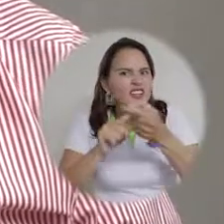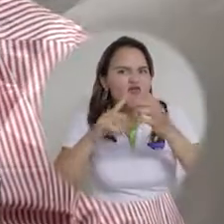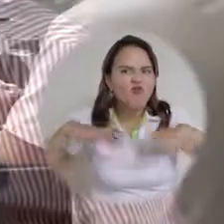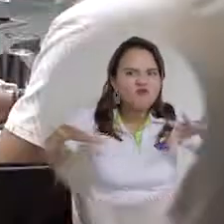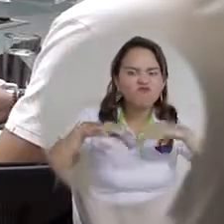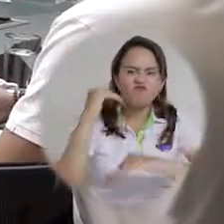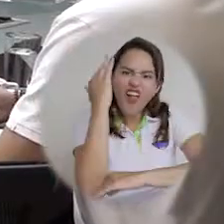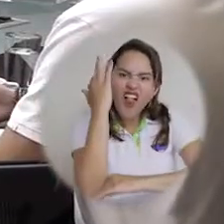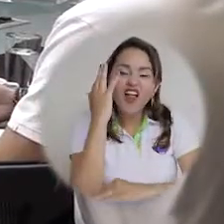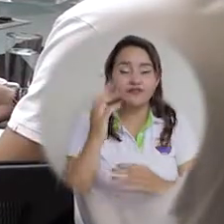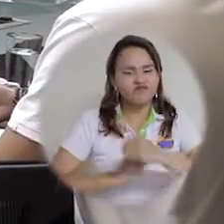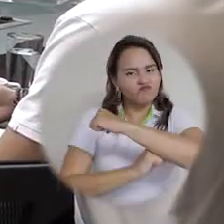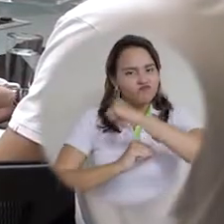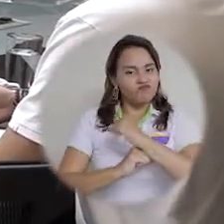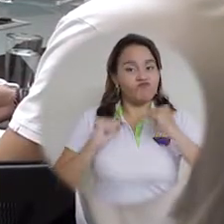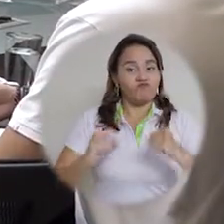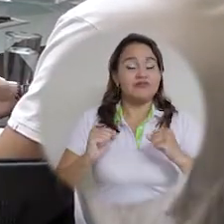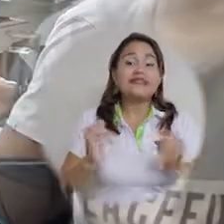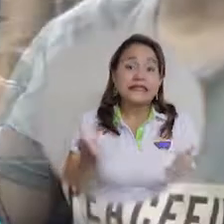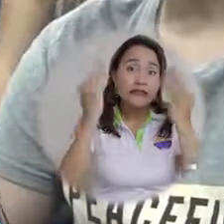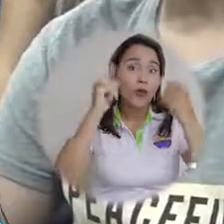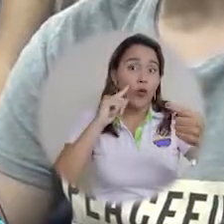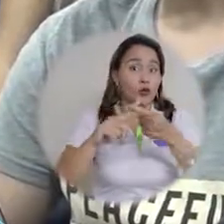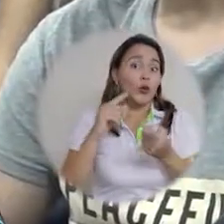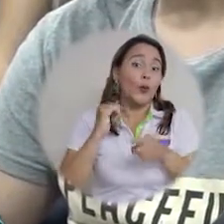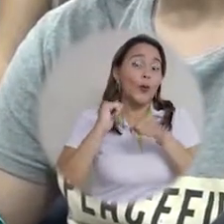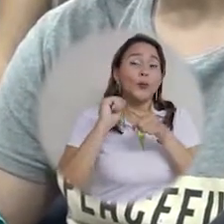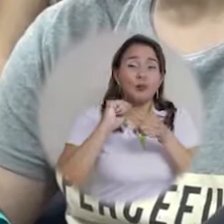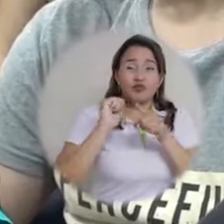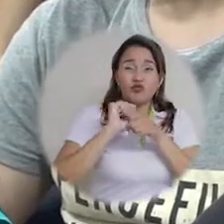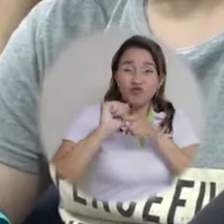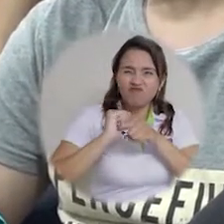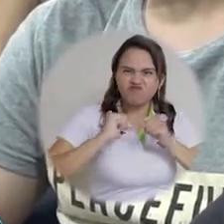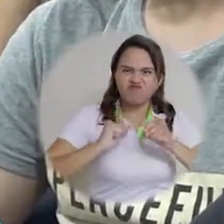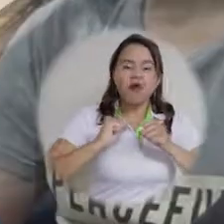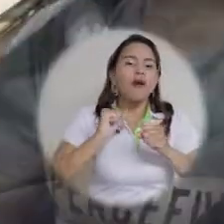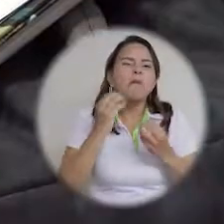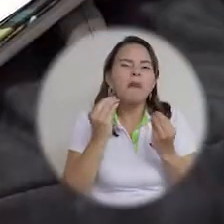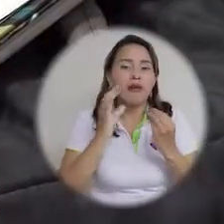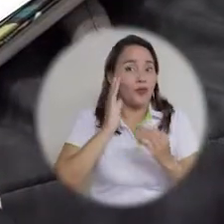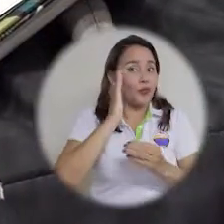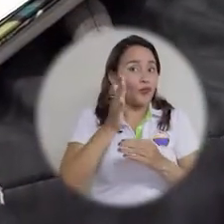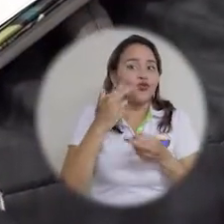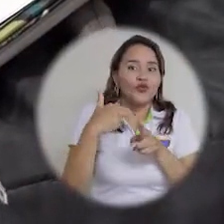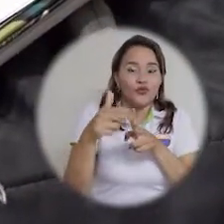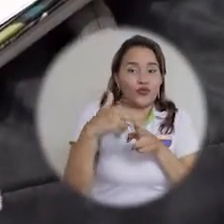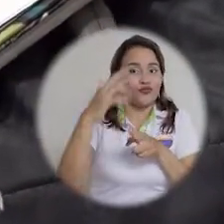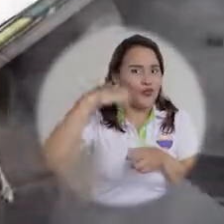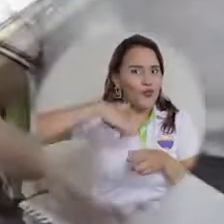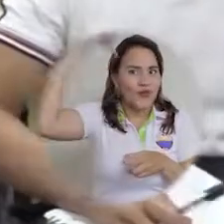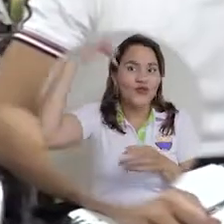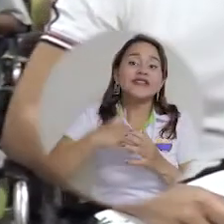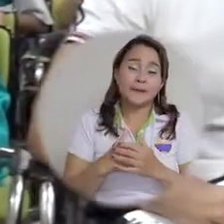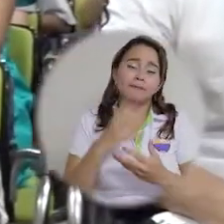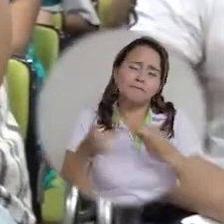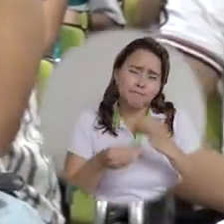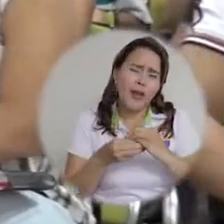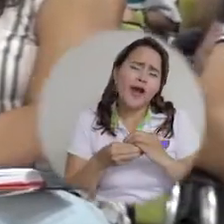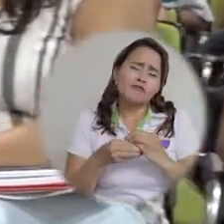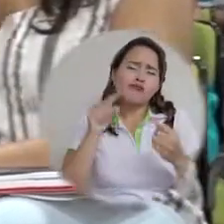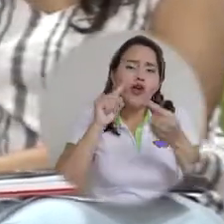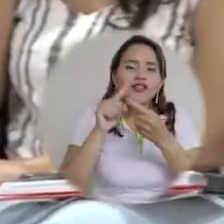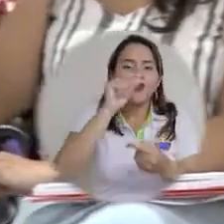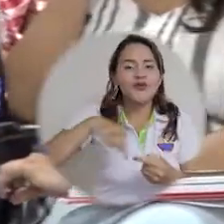espacios de fortalecimiento académico en un contexto legal del ejercicio profesional, se busca reforzar los diferentes programas académicos de cara al proceso